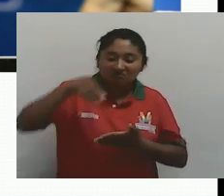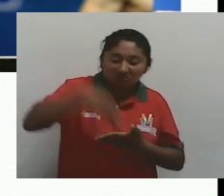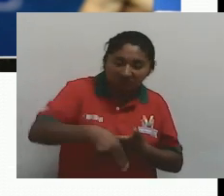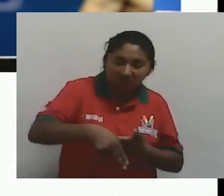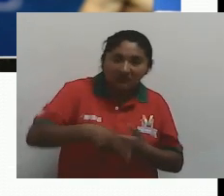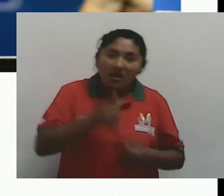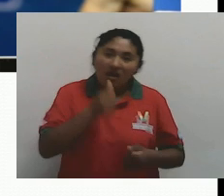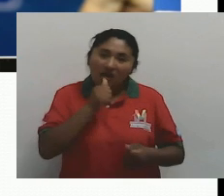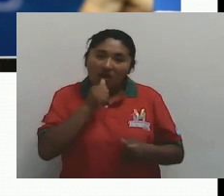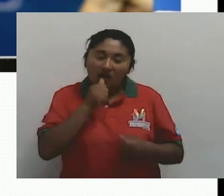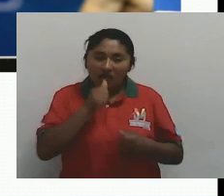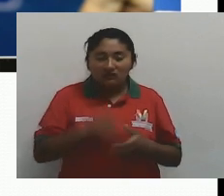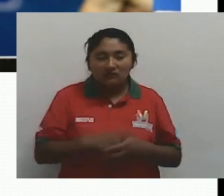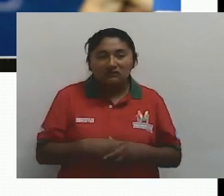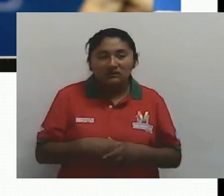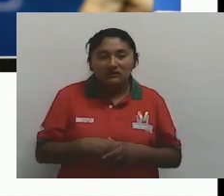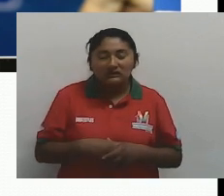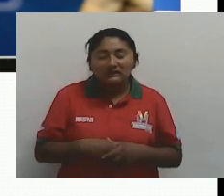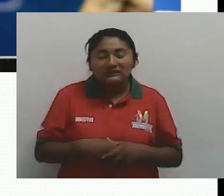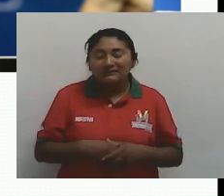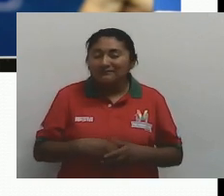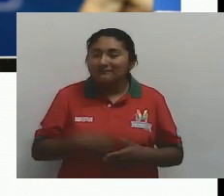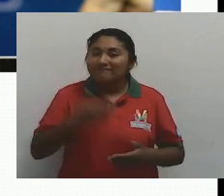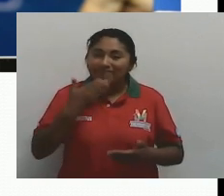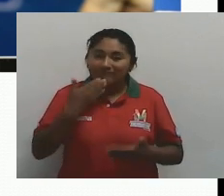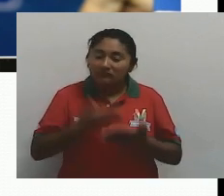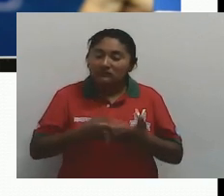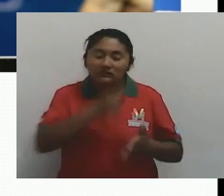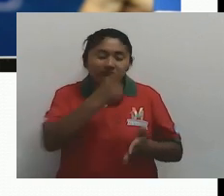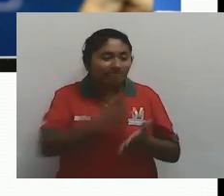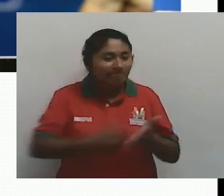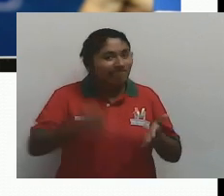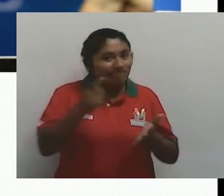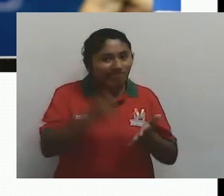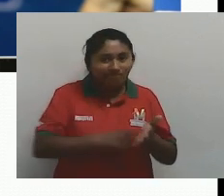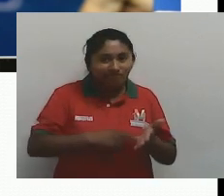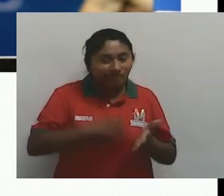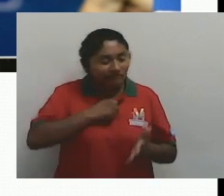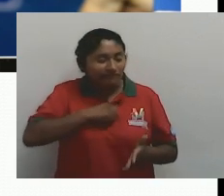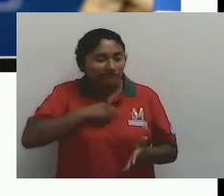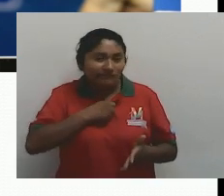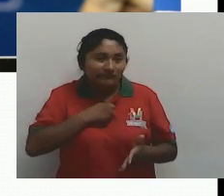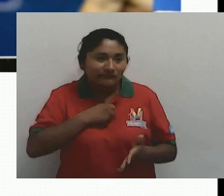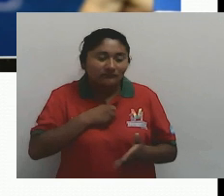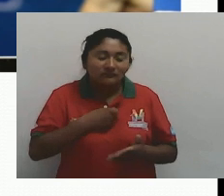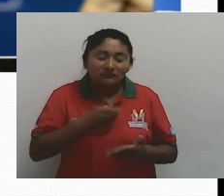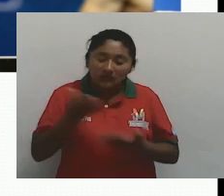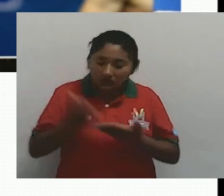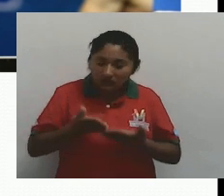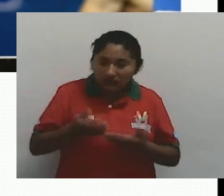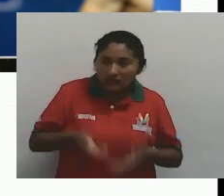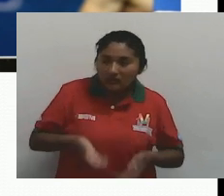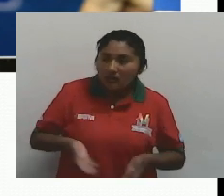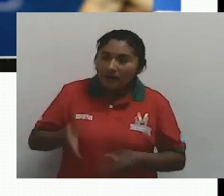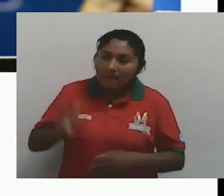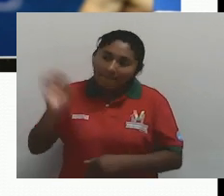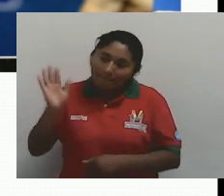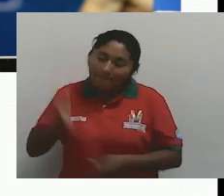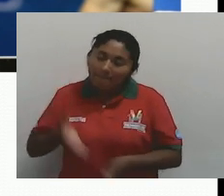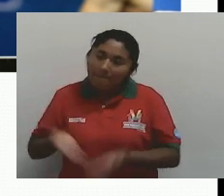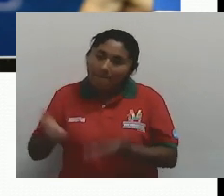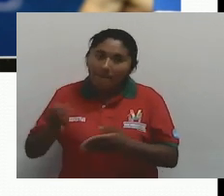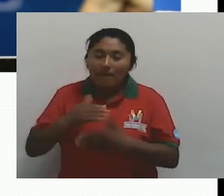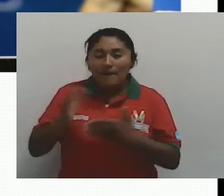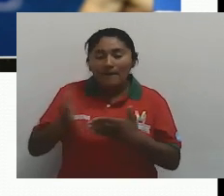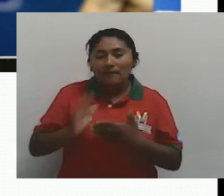se descalifica a uno, sino a todos los que han caído dentro del agua. Y se los invita a salir y procede la descalificación. Esto